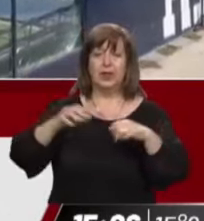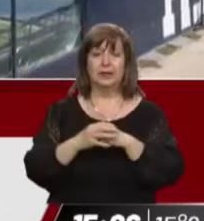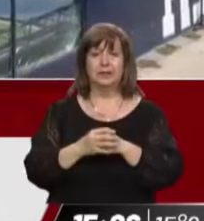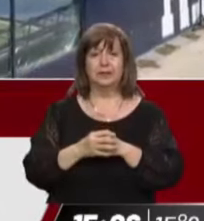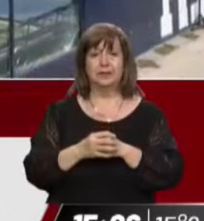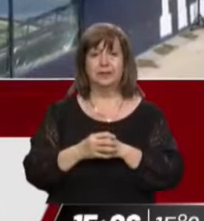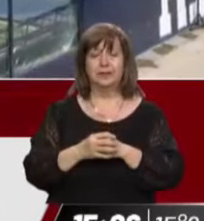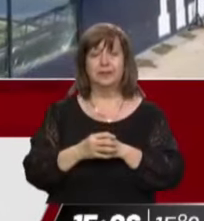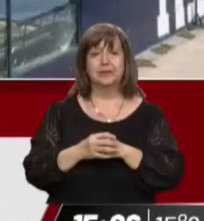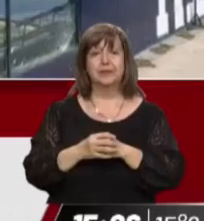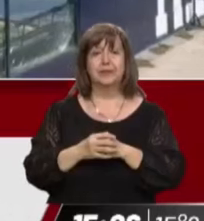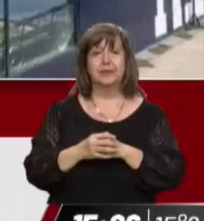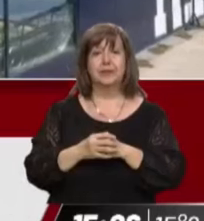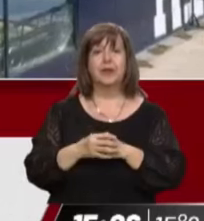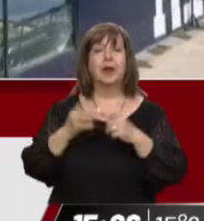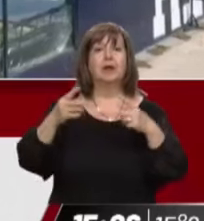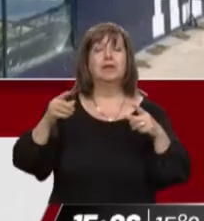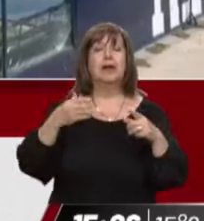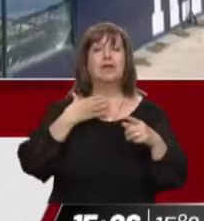Ahí van a cantar los hinchas de la lepra.